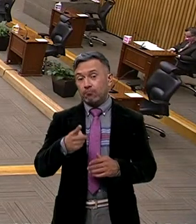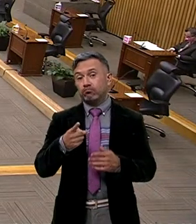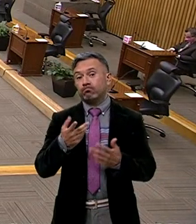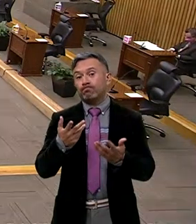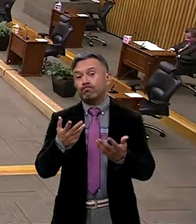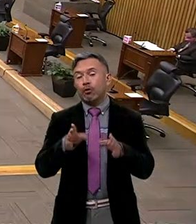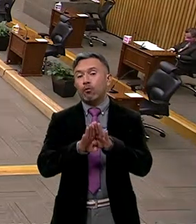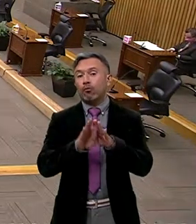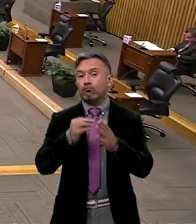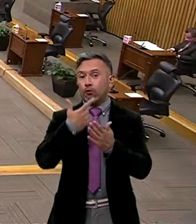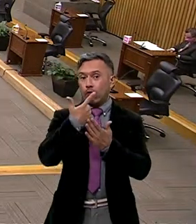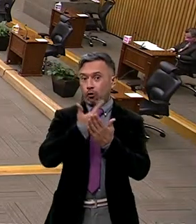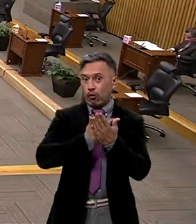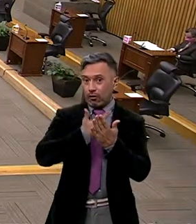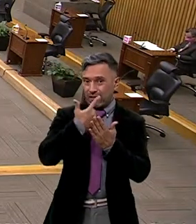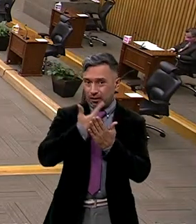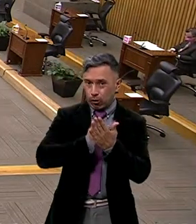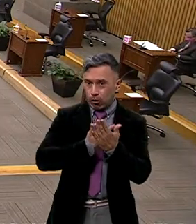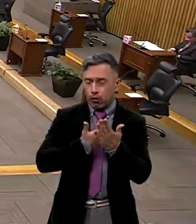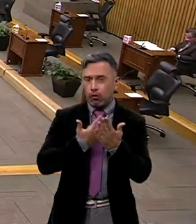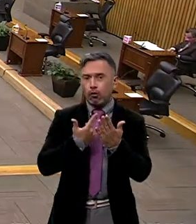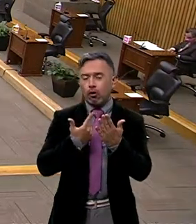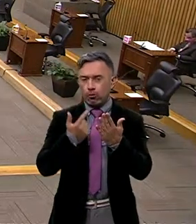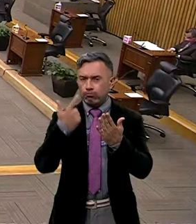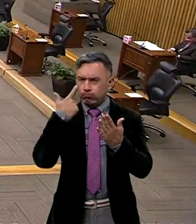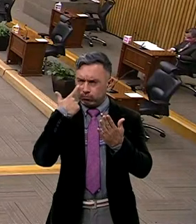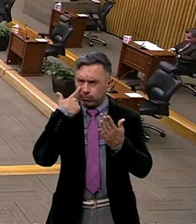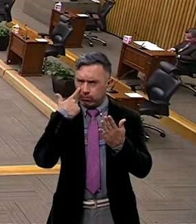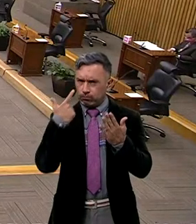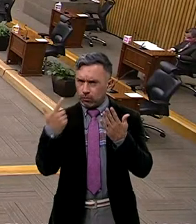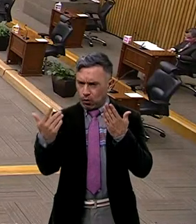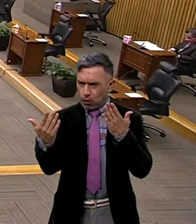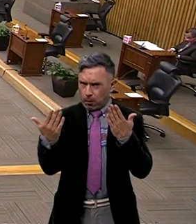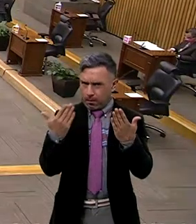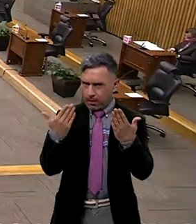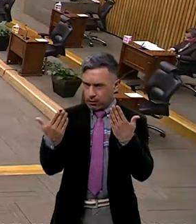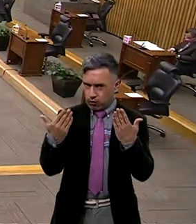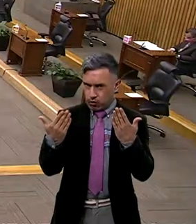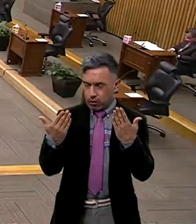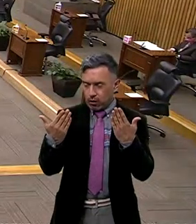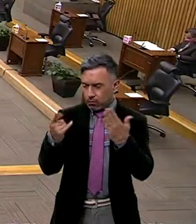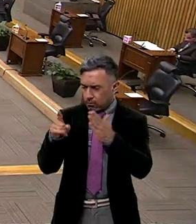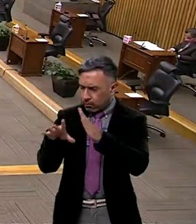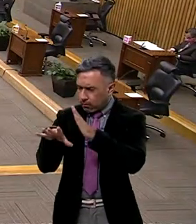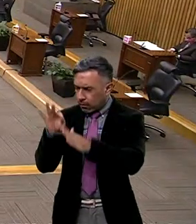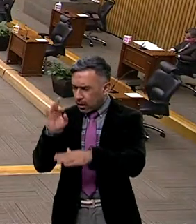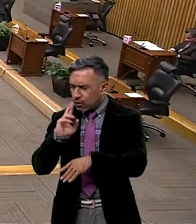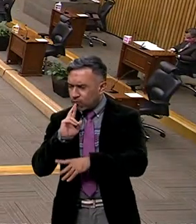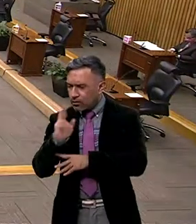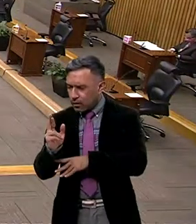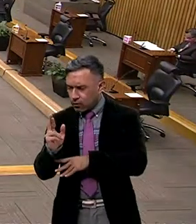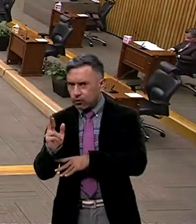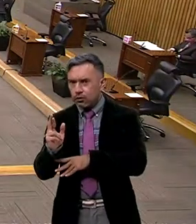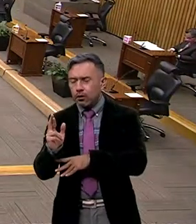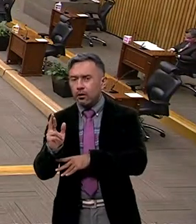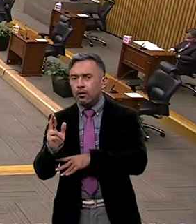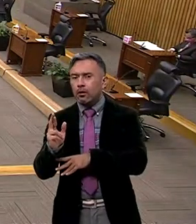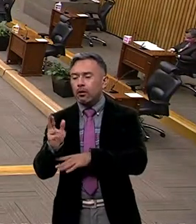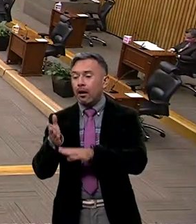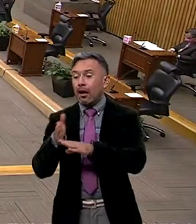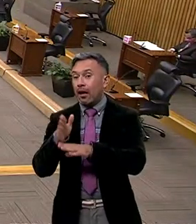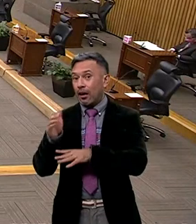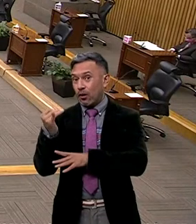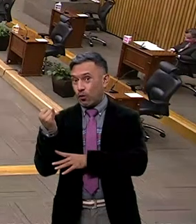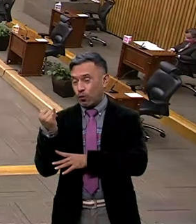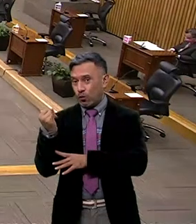conteo de una comparación con los resultados de la elección de de junio